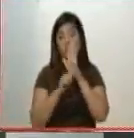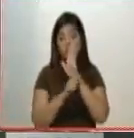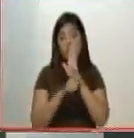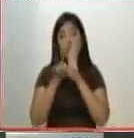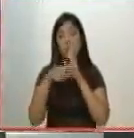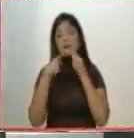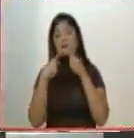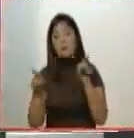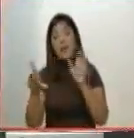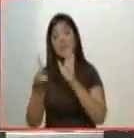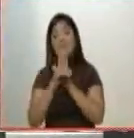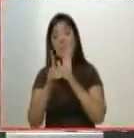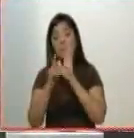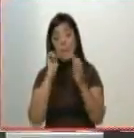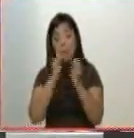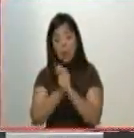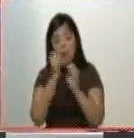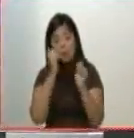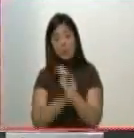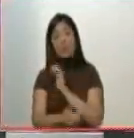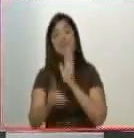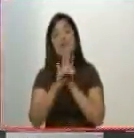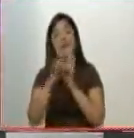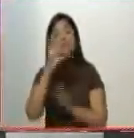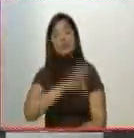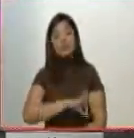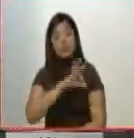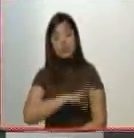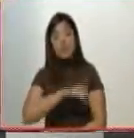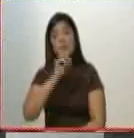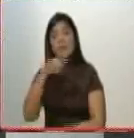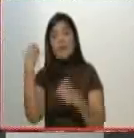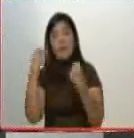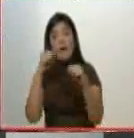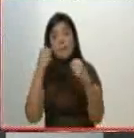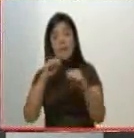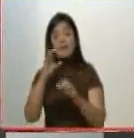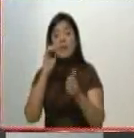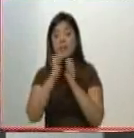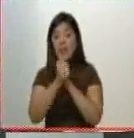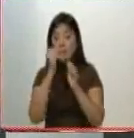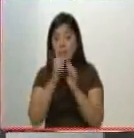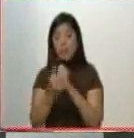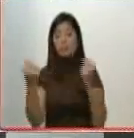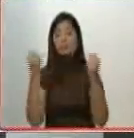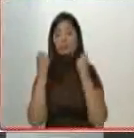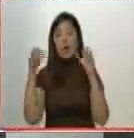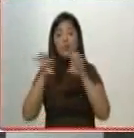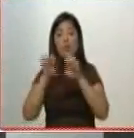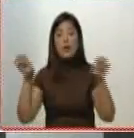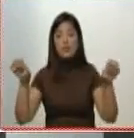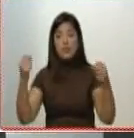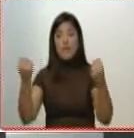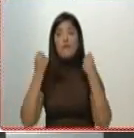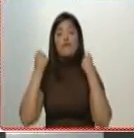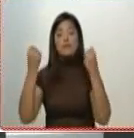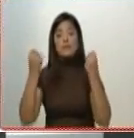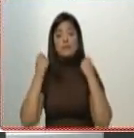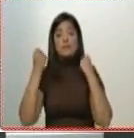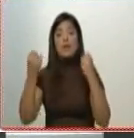el deporte como un derecho social, así como también la práctica del deporte, la actividad física y la educación física